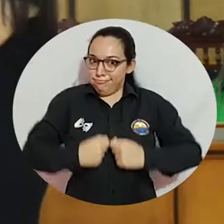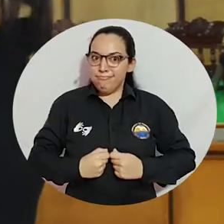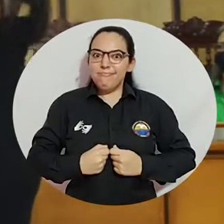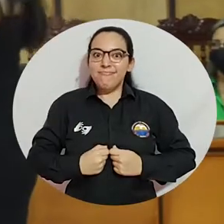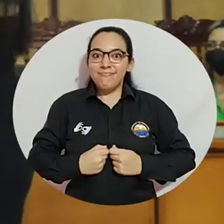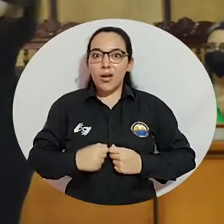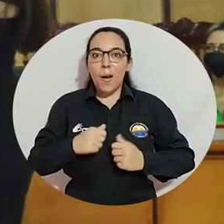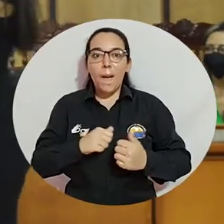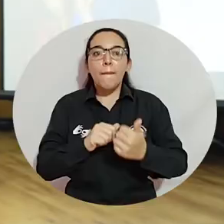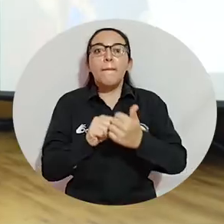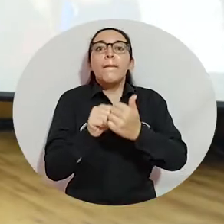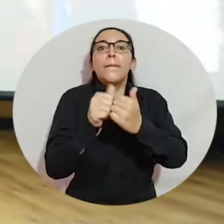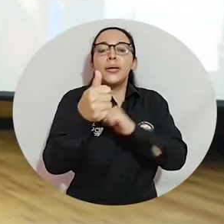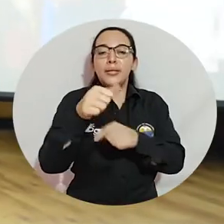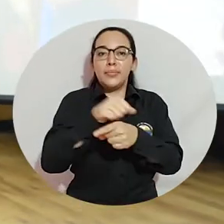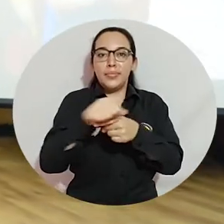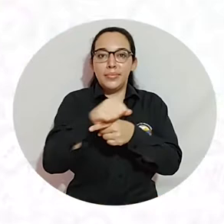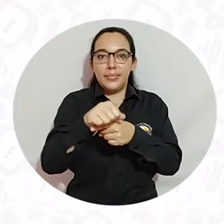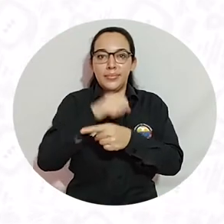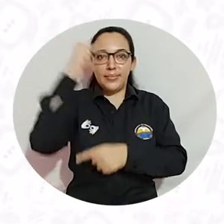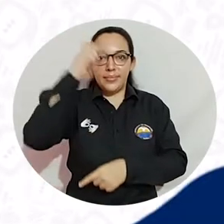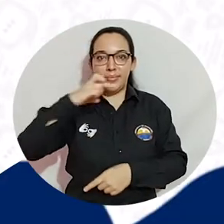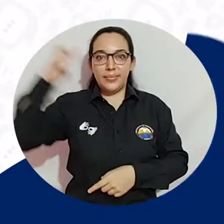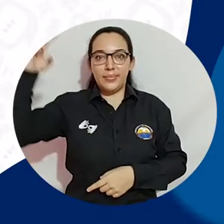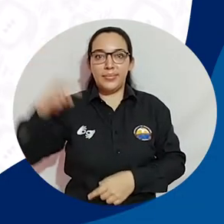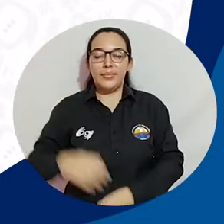paso al inicio de sus prácticas profesionales